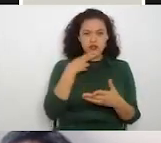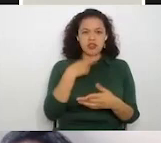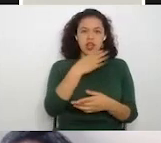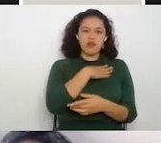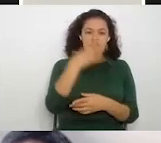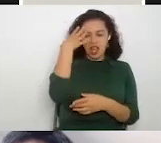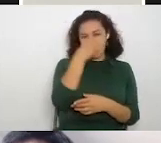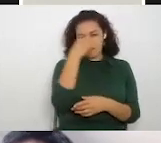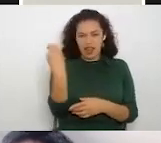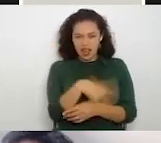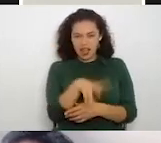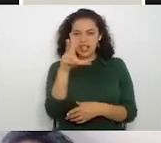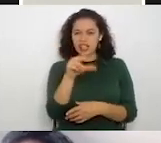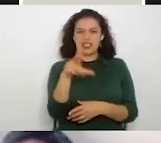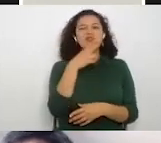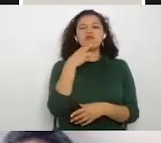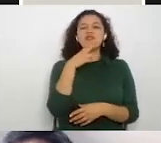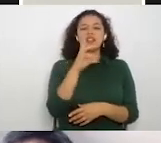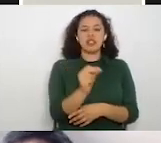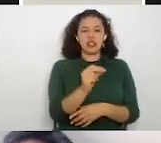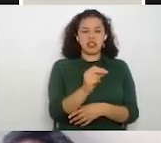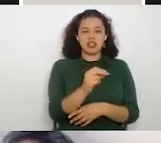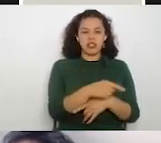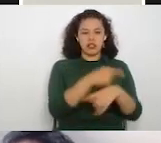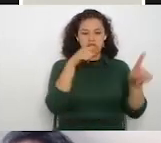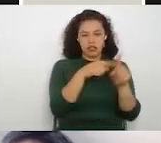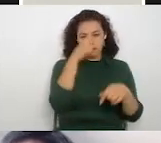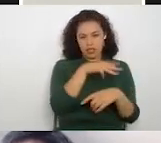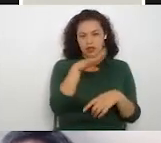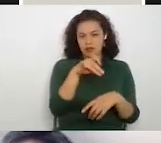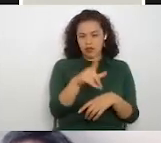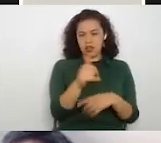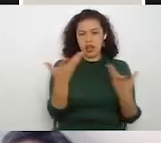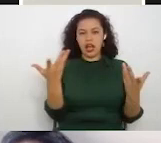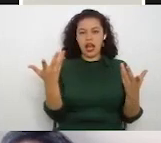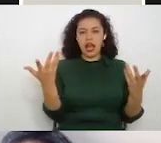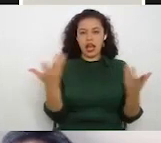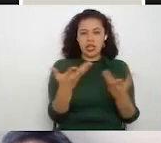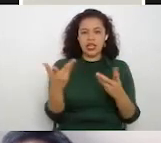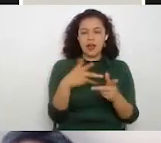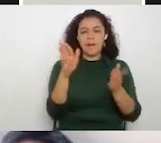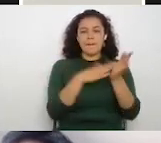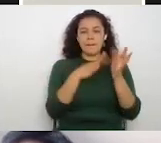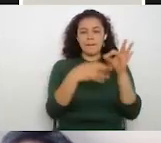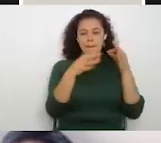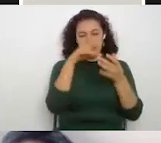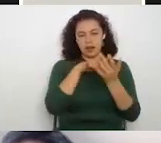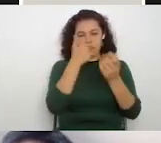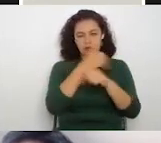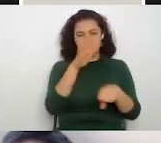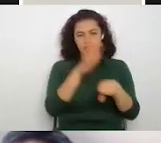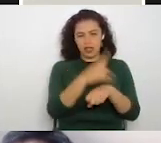¿no? El propósito de este manual, como aquí lo dice, es contar con un instrumento de apoyo administrativo que